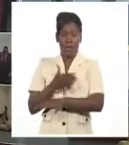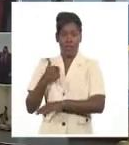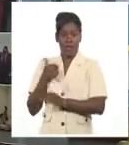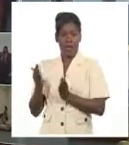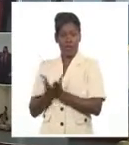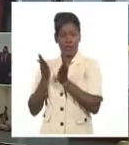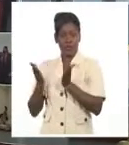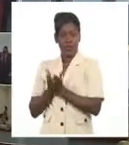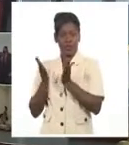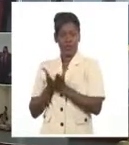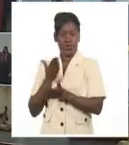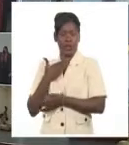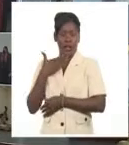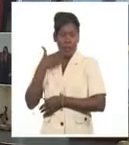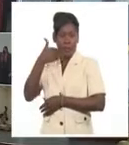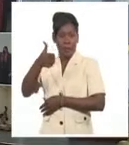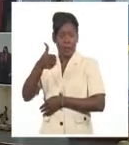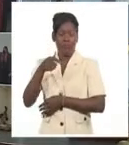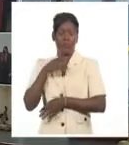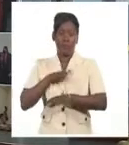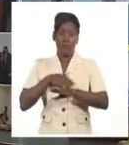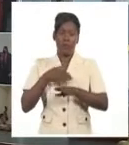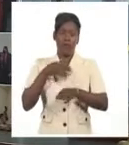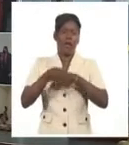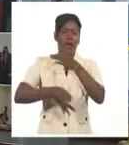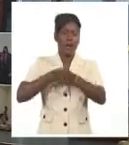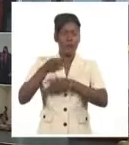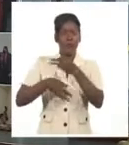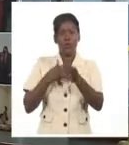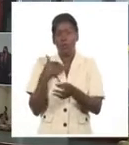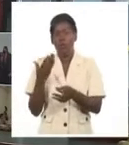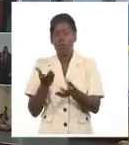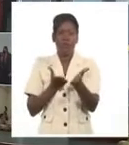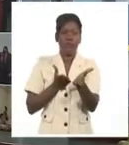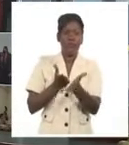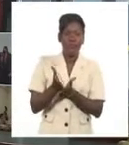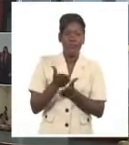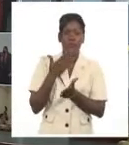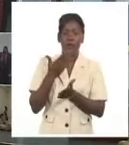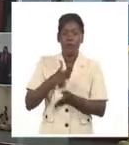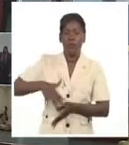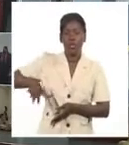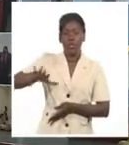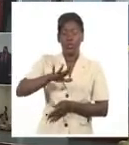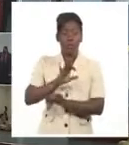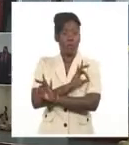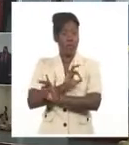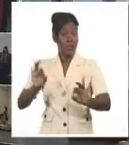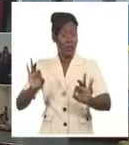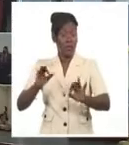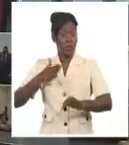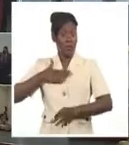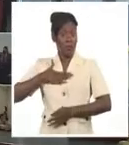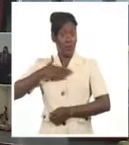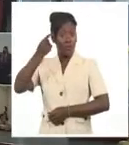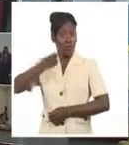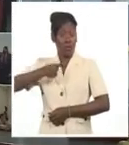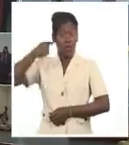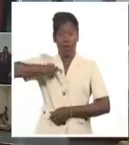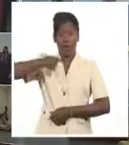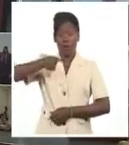supremo popular asimismo mencionó los avances para elevar la calidad y también los valores que deben distinguir el servicio público que implica el derecho y